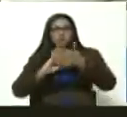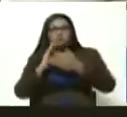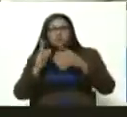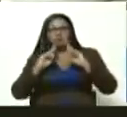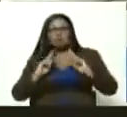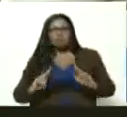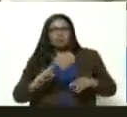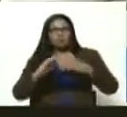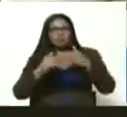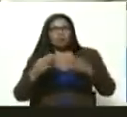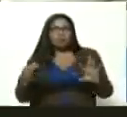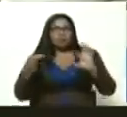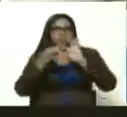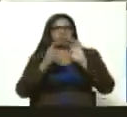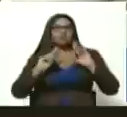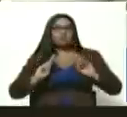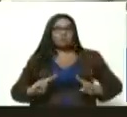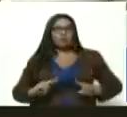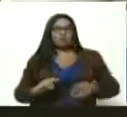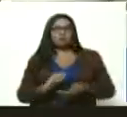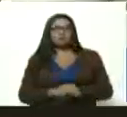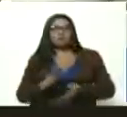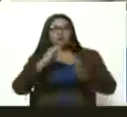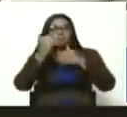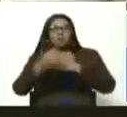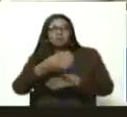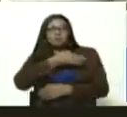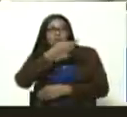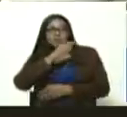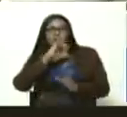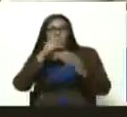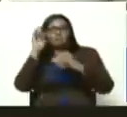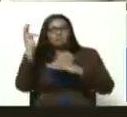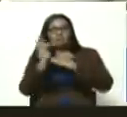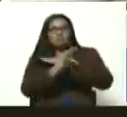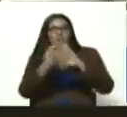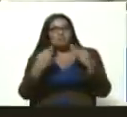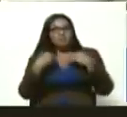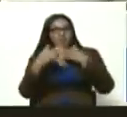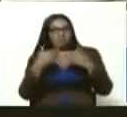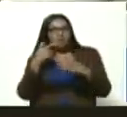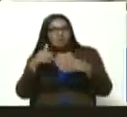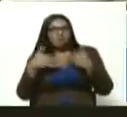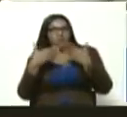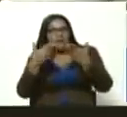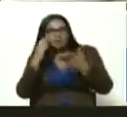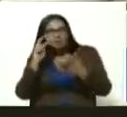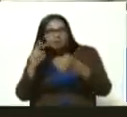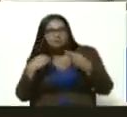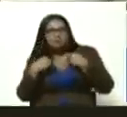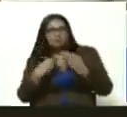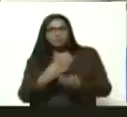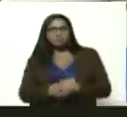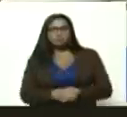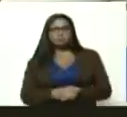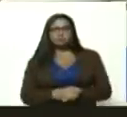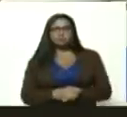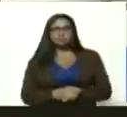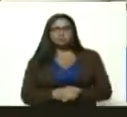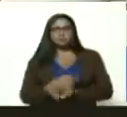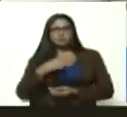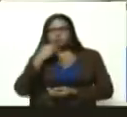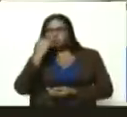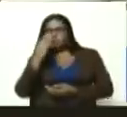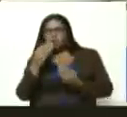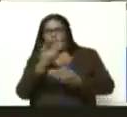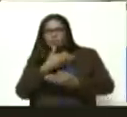de las relaciones humanas del tema social de una frontera viva que está allí y bueno qué hasta hace poco